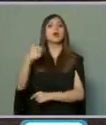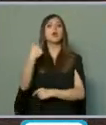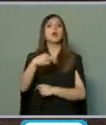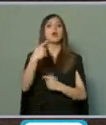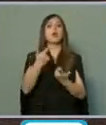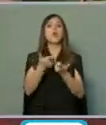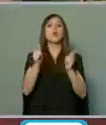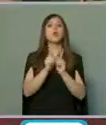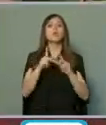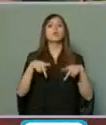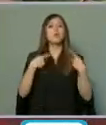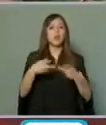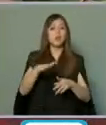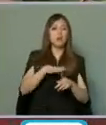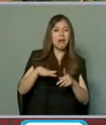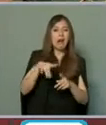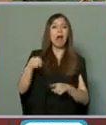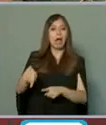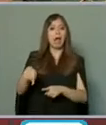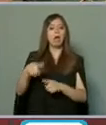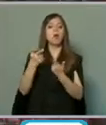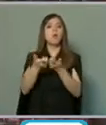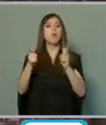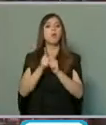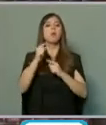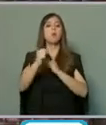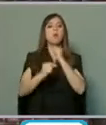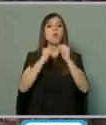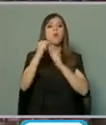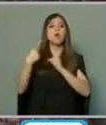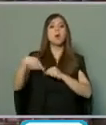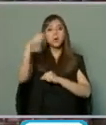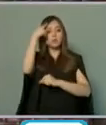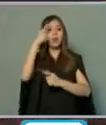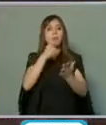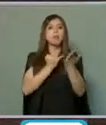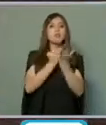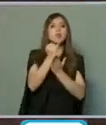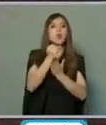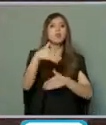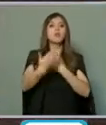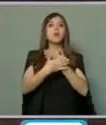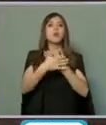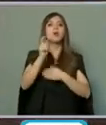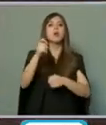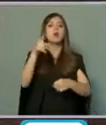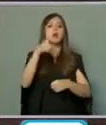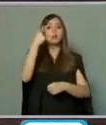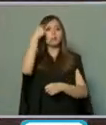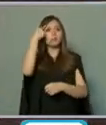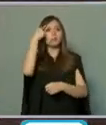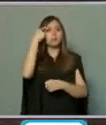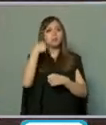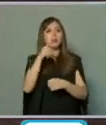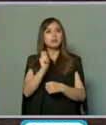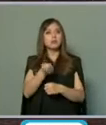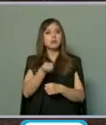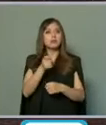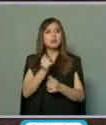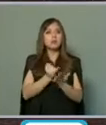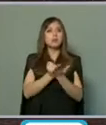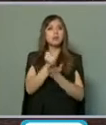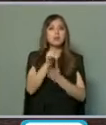vulnerables. Ellos hacen, conforme a sus determinaciones y sus propias decisiones, elecciones. Es decir, no se van a la ley, no se van